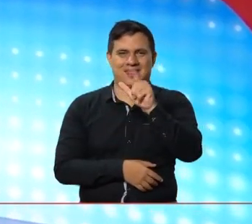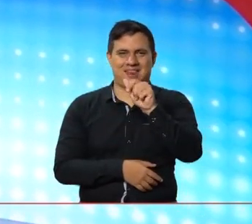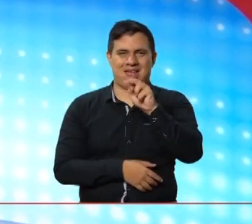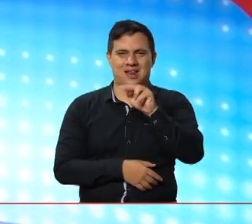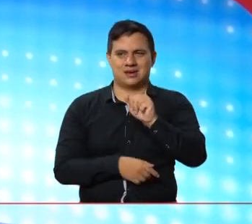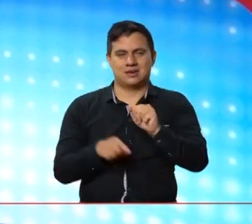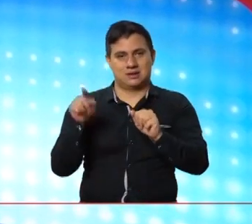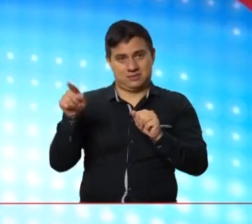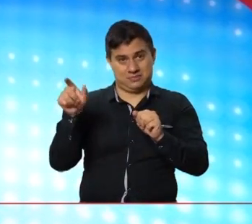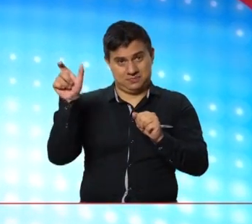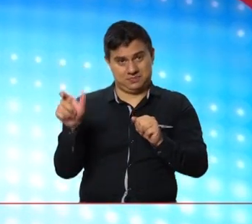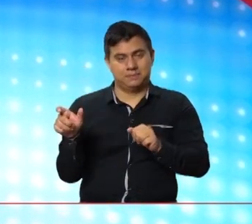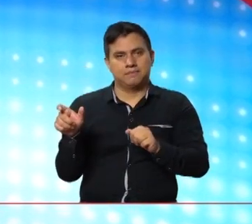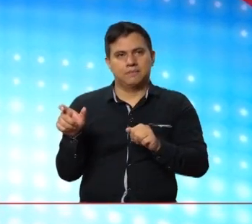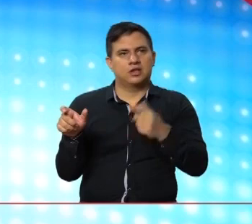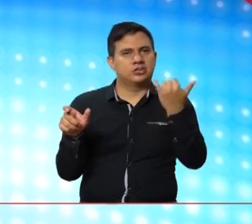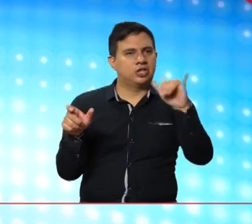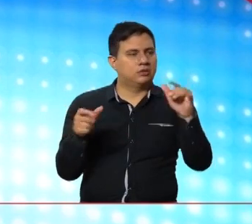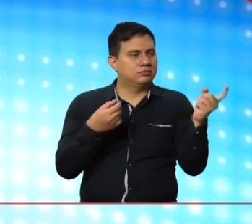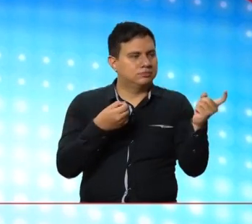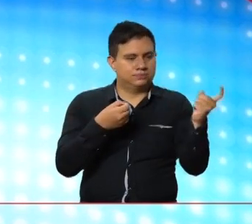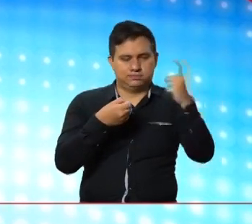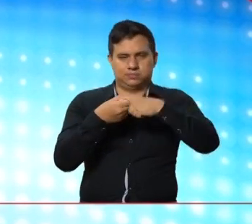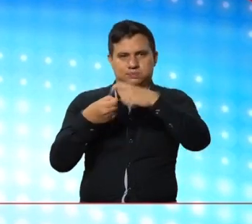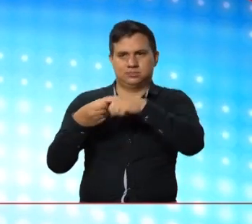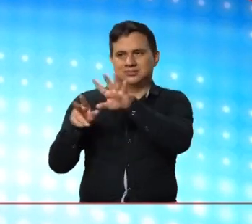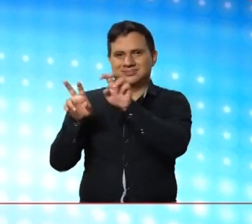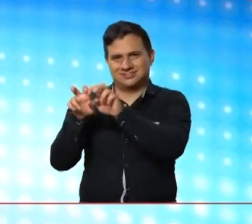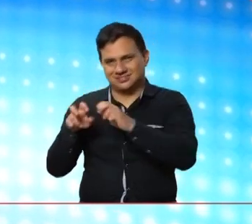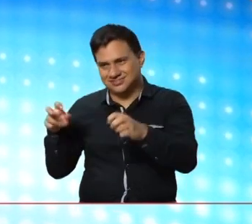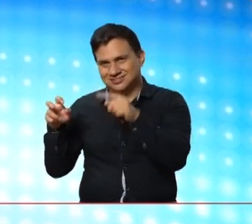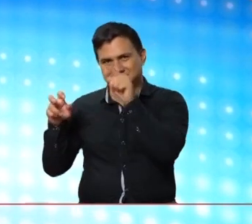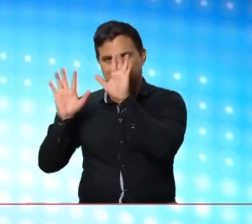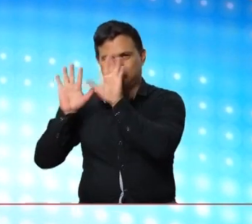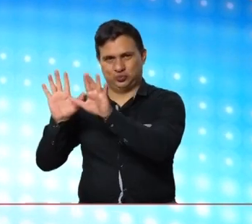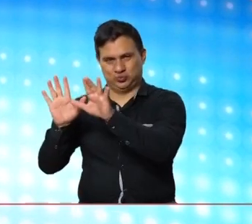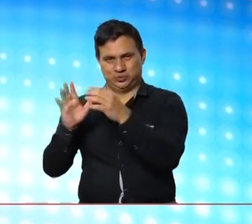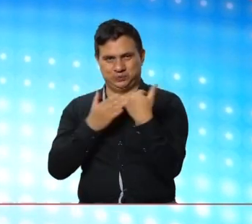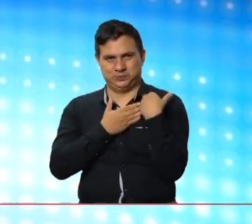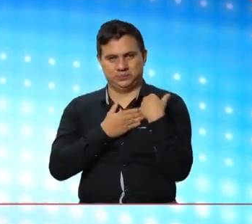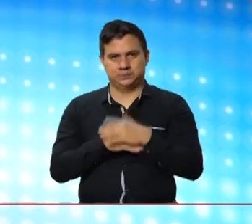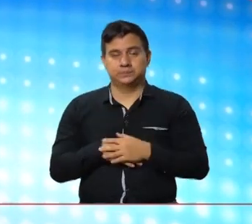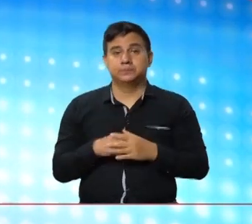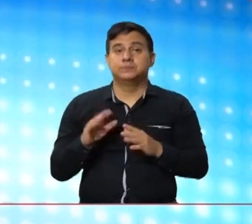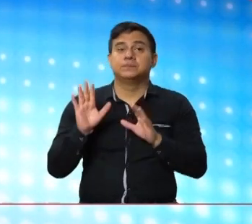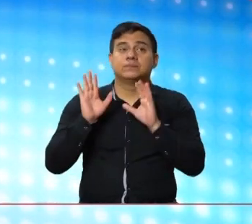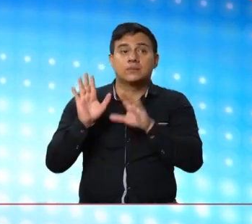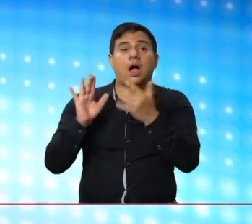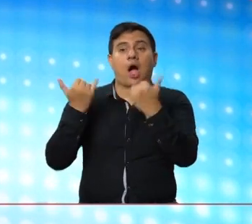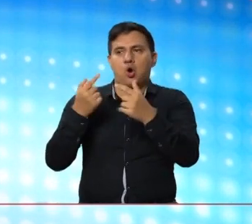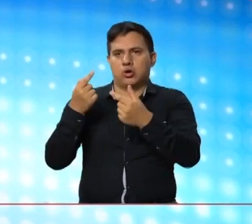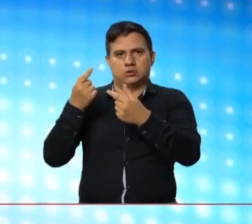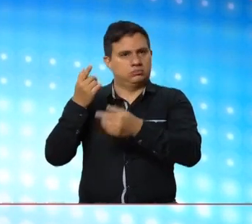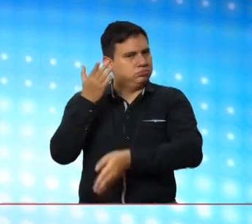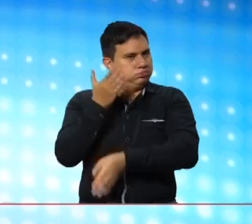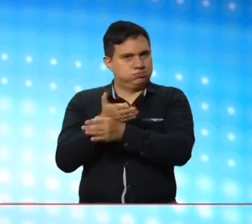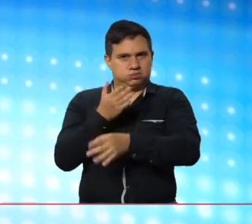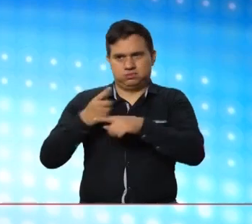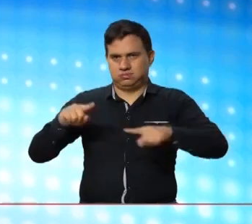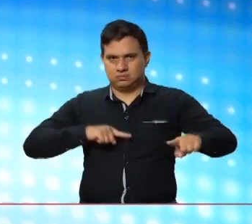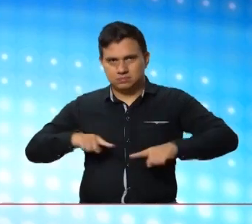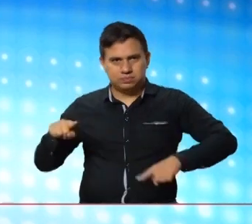ambas fueron ratificadas en sus cargos es decir hacen parte de la actual administración Y seguirán al frente de